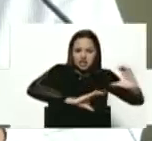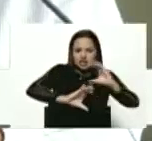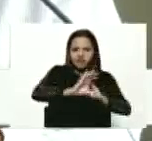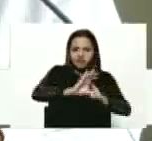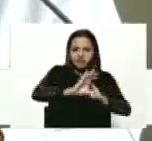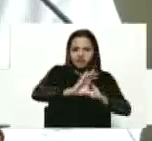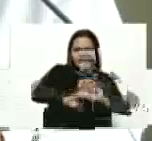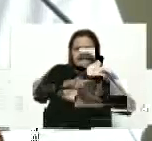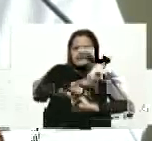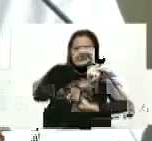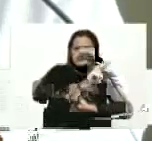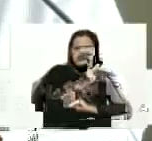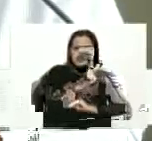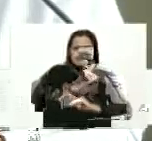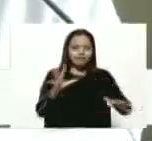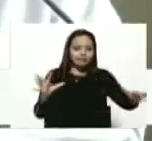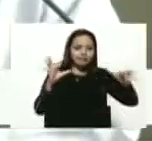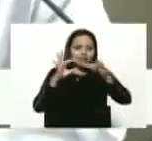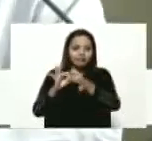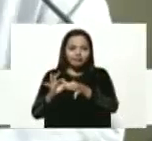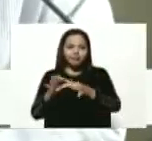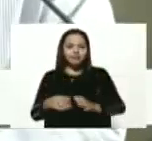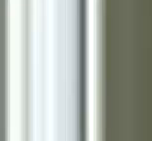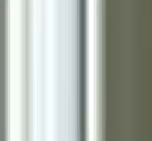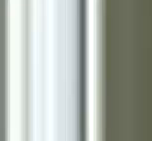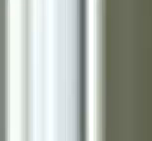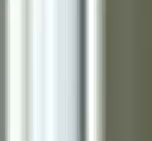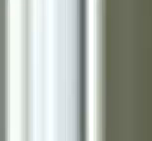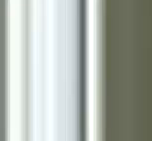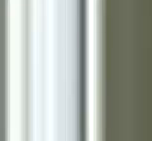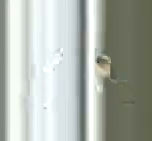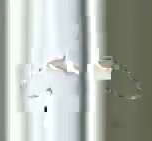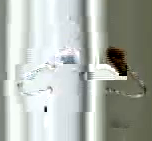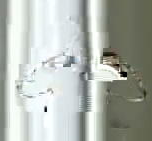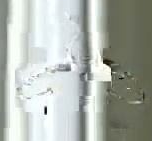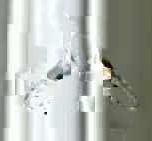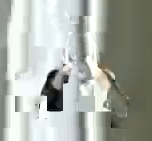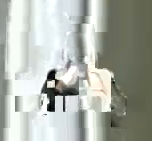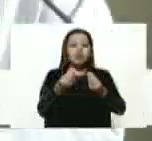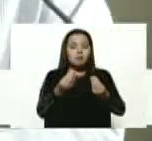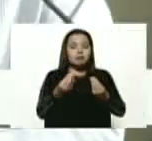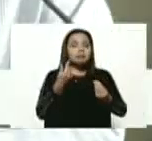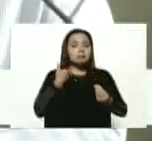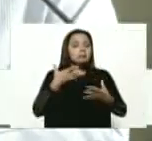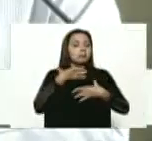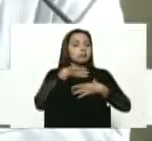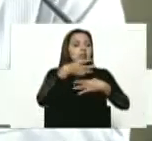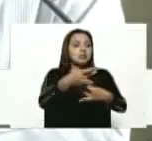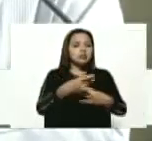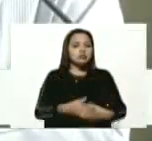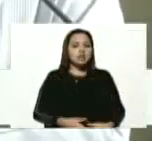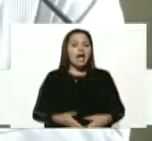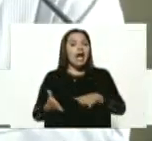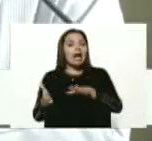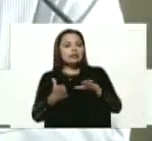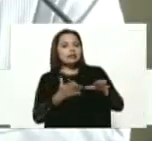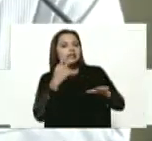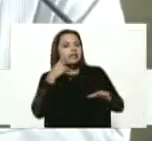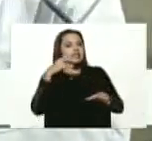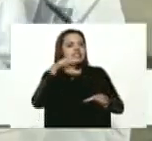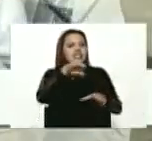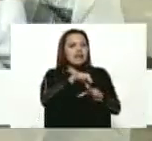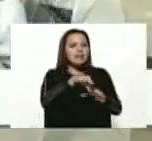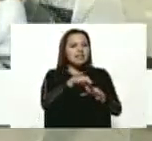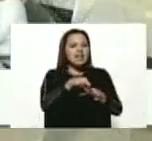Vietnam-Venezuela. Un ensayo, el compañero León Heredia, allí bien interesante. Semilla Vive es